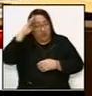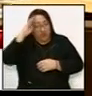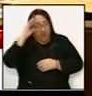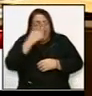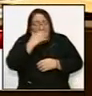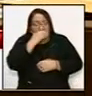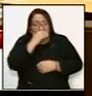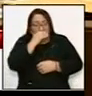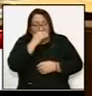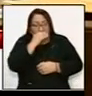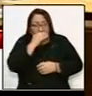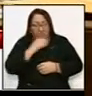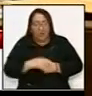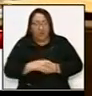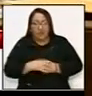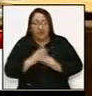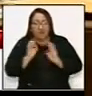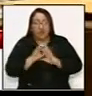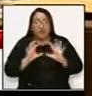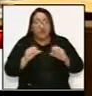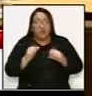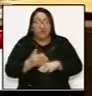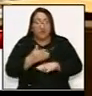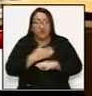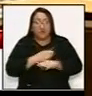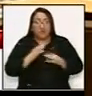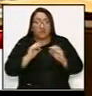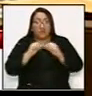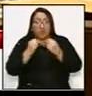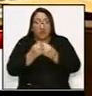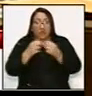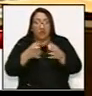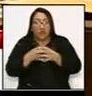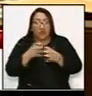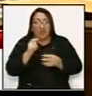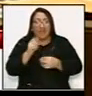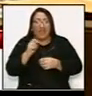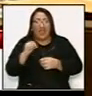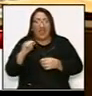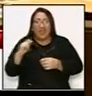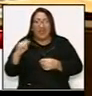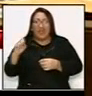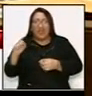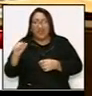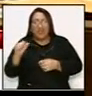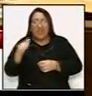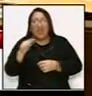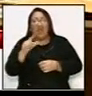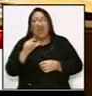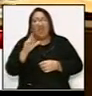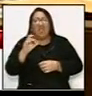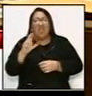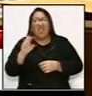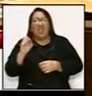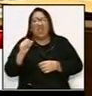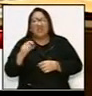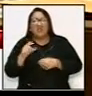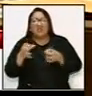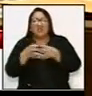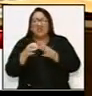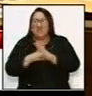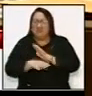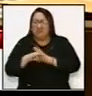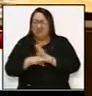por ejemplo, para las otras detenciones han mandado grupos a cargo de tenientes, de alférez. ¿Qué experiencia tienen en este